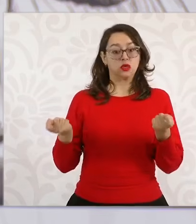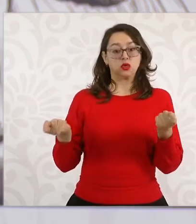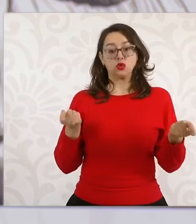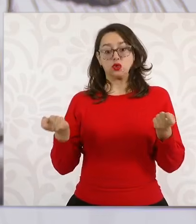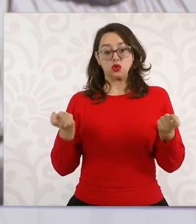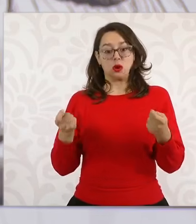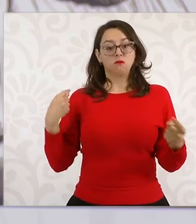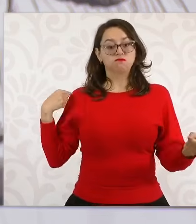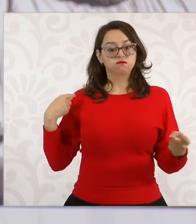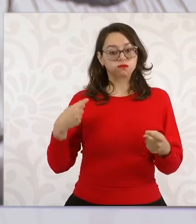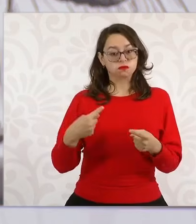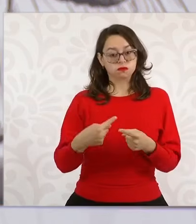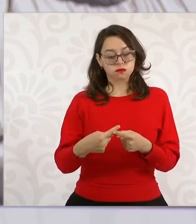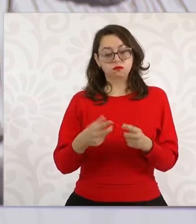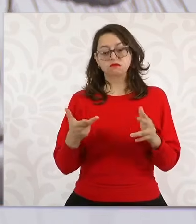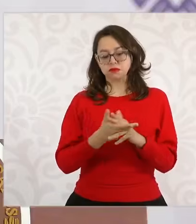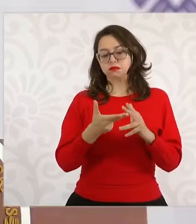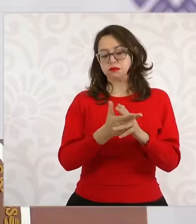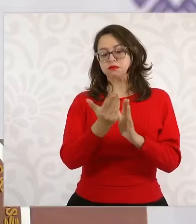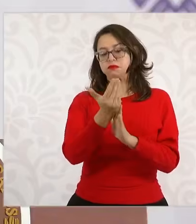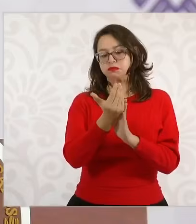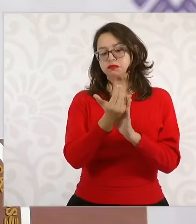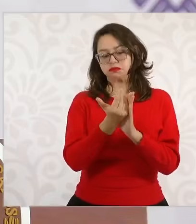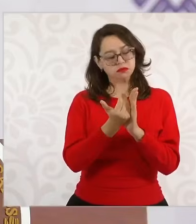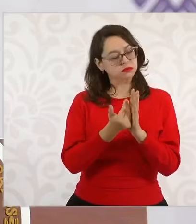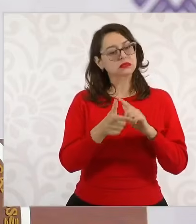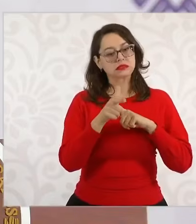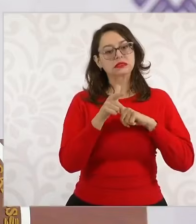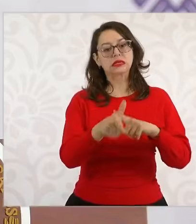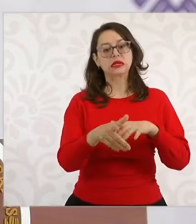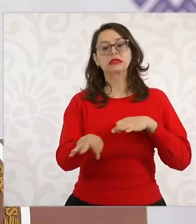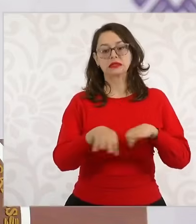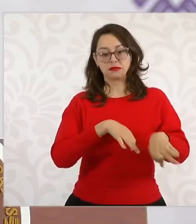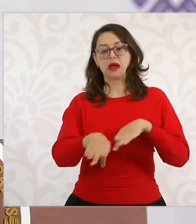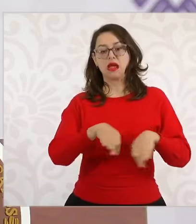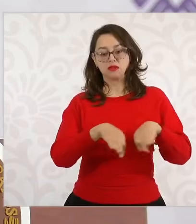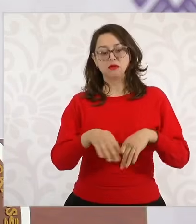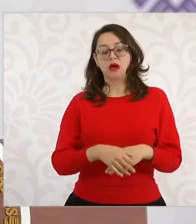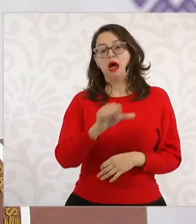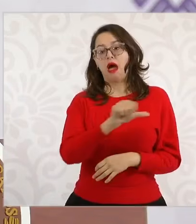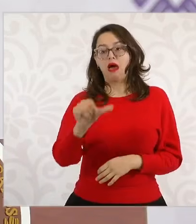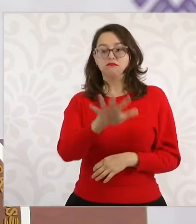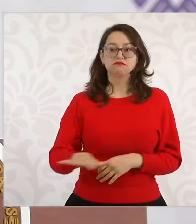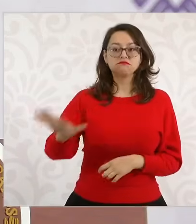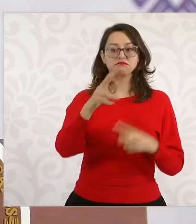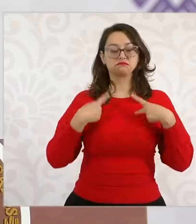en los últimos meses el número de homicidios y vamos a seguir trabajando para proteger a la población de